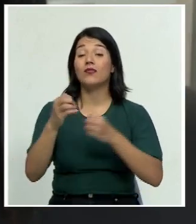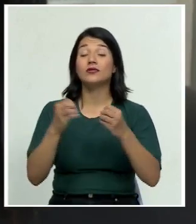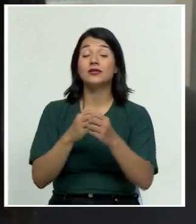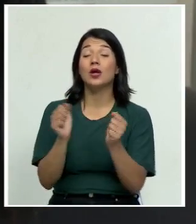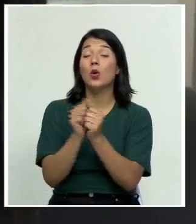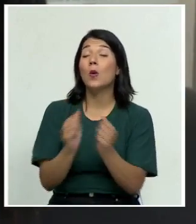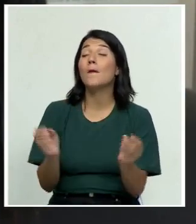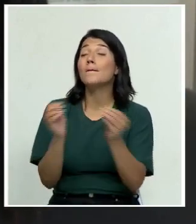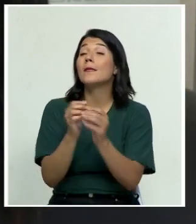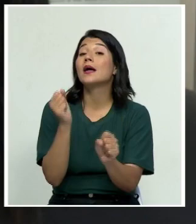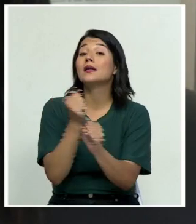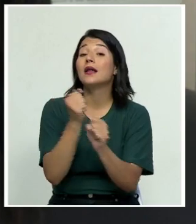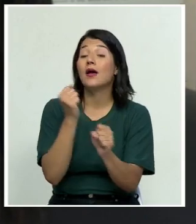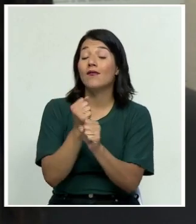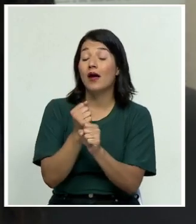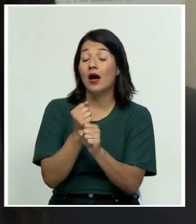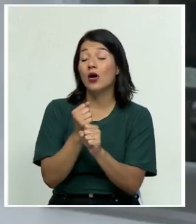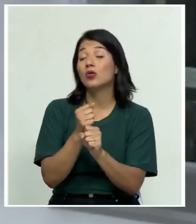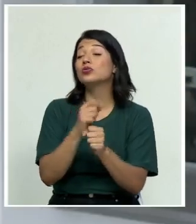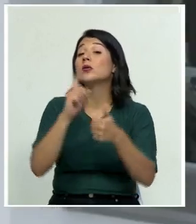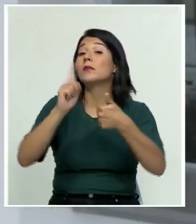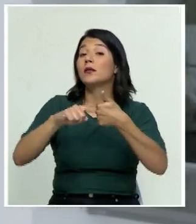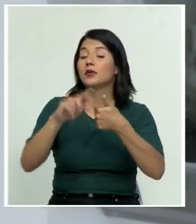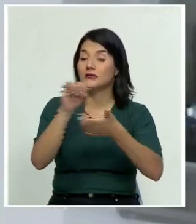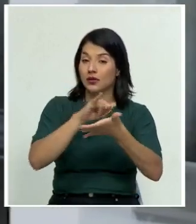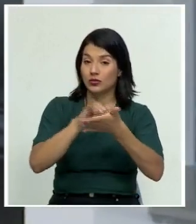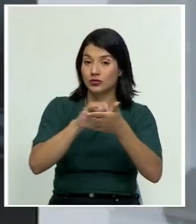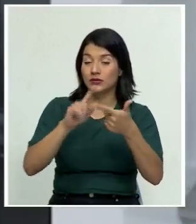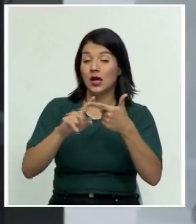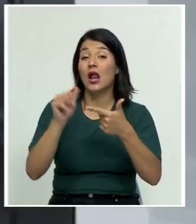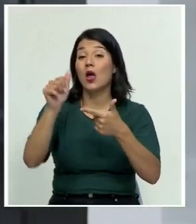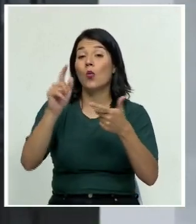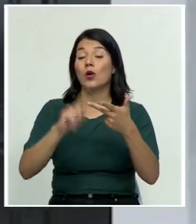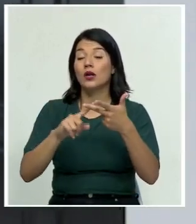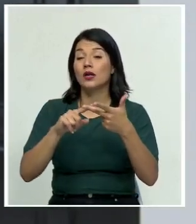sobrecargada del país, solo por debajo de San José y Alajuela.